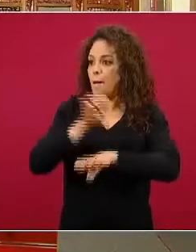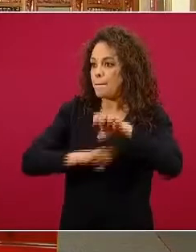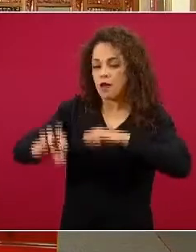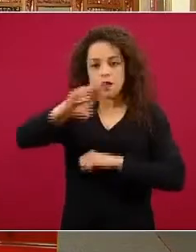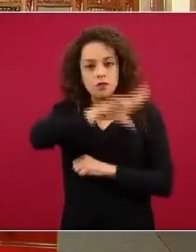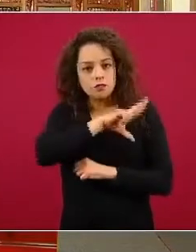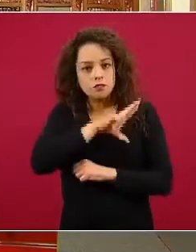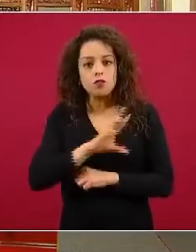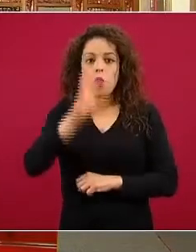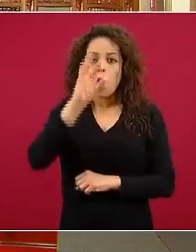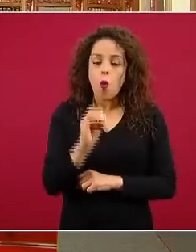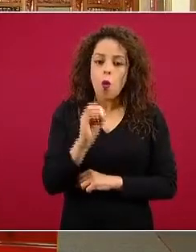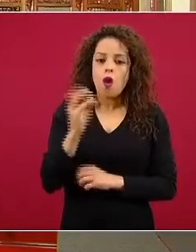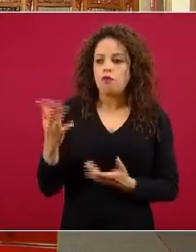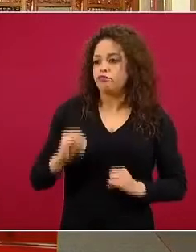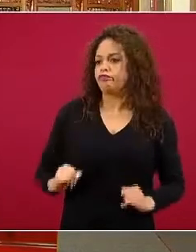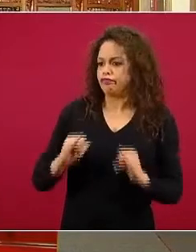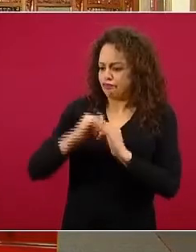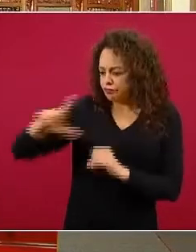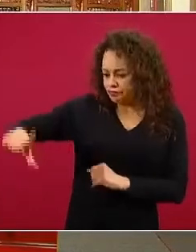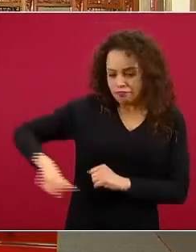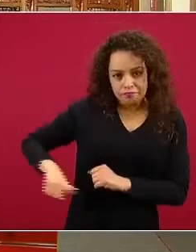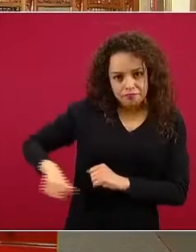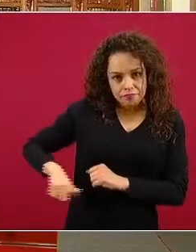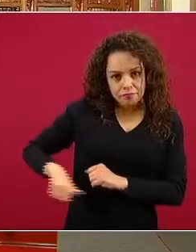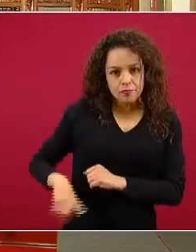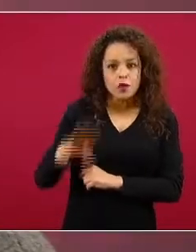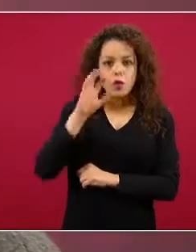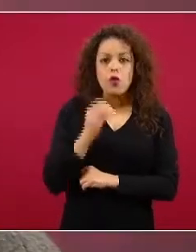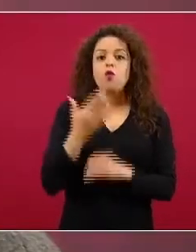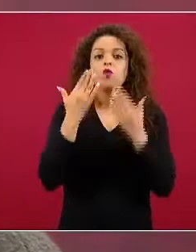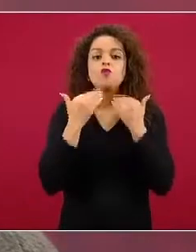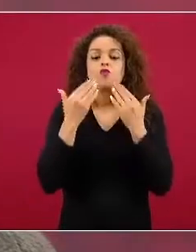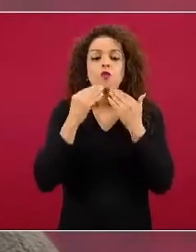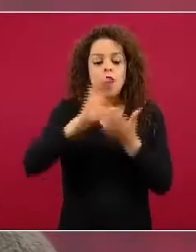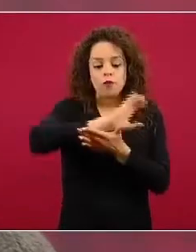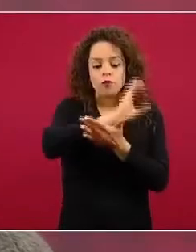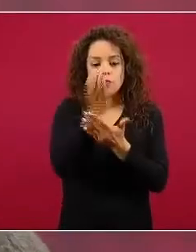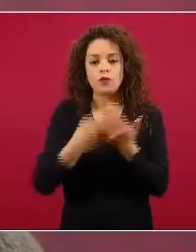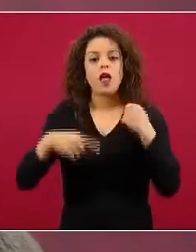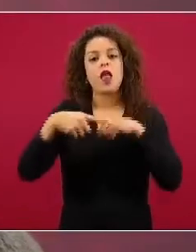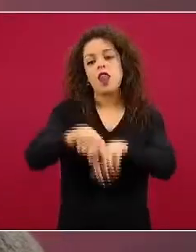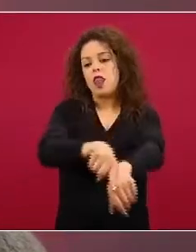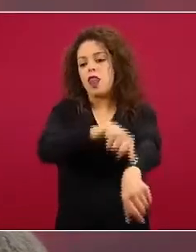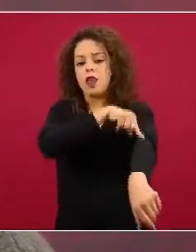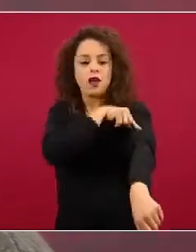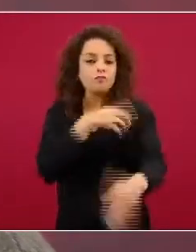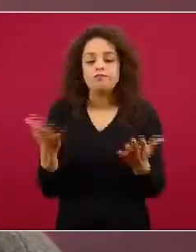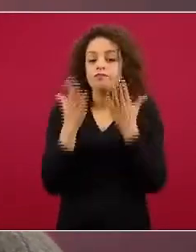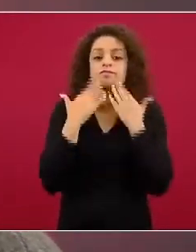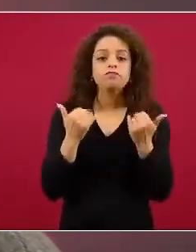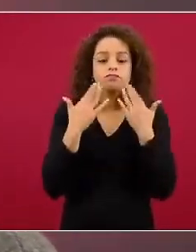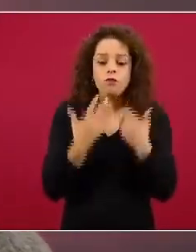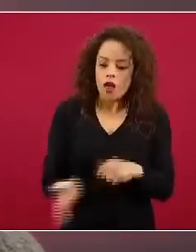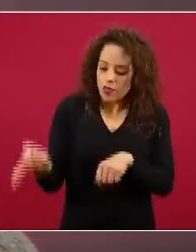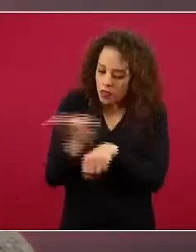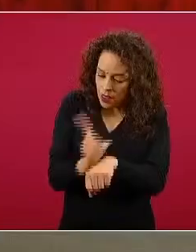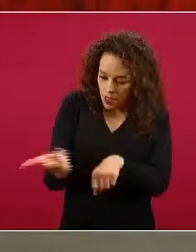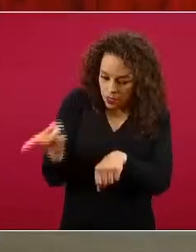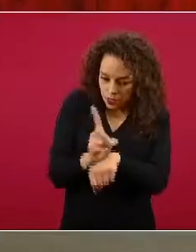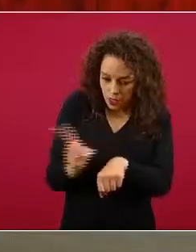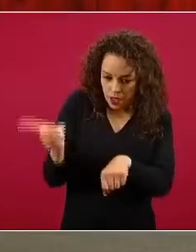institución pública, o no tienen un contrato prolongado. Viven al día, todos los días venden un